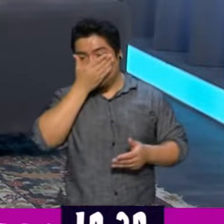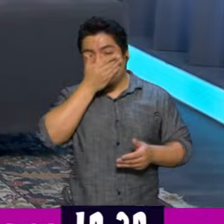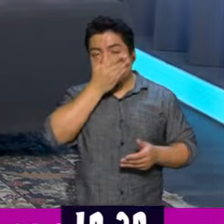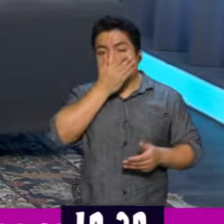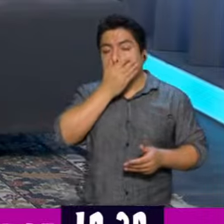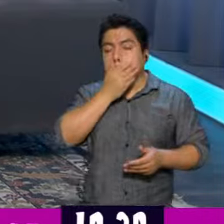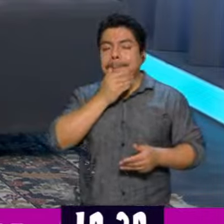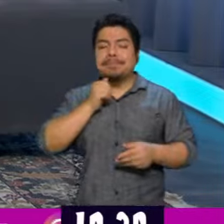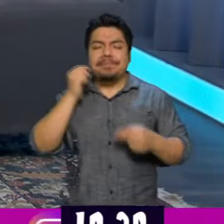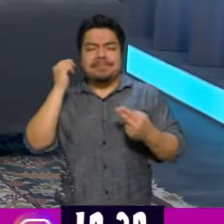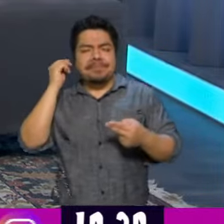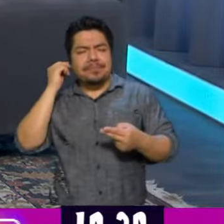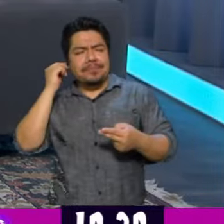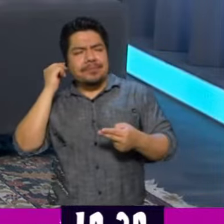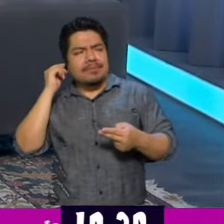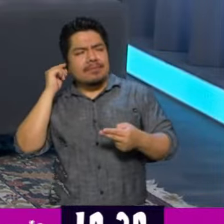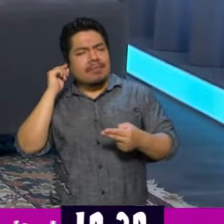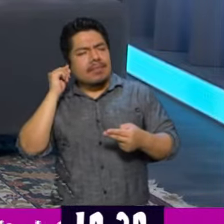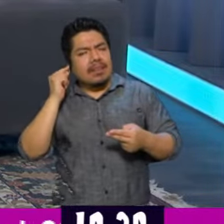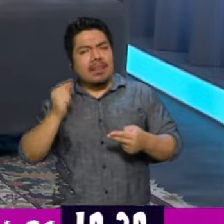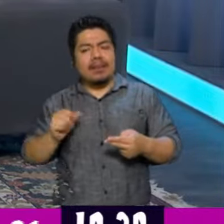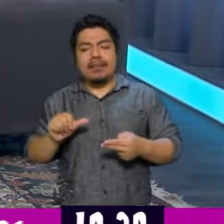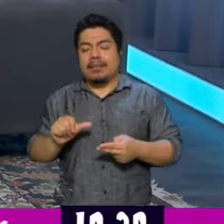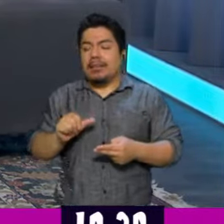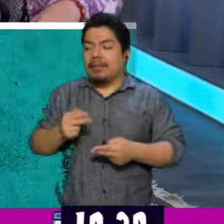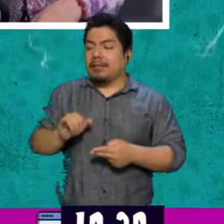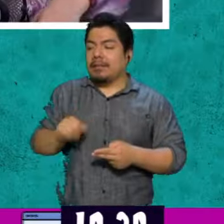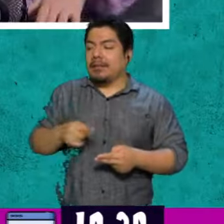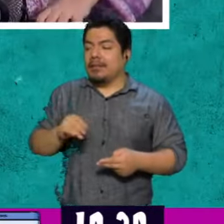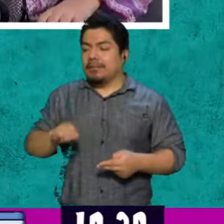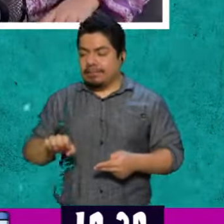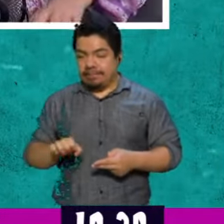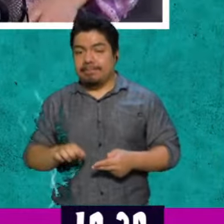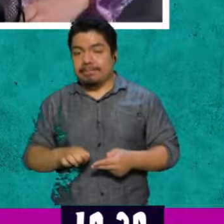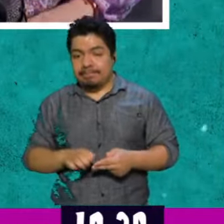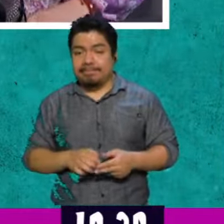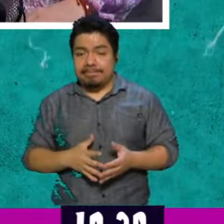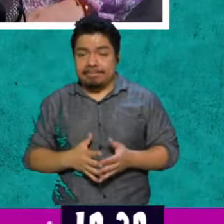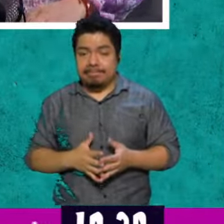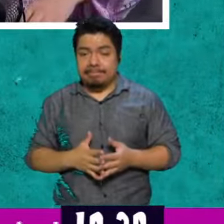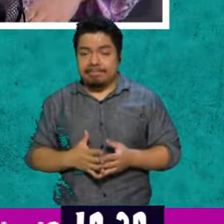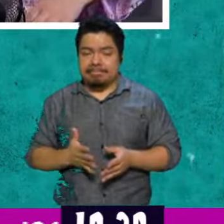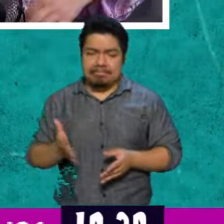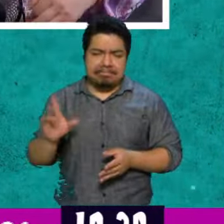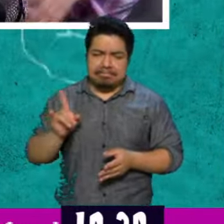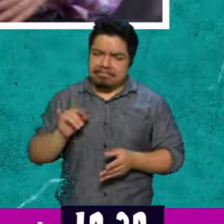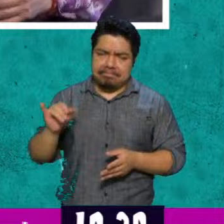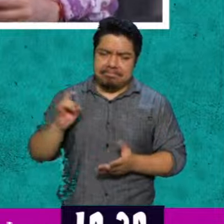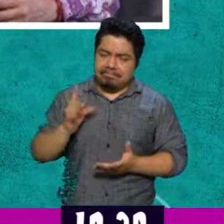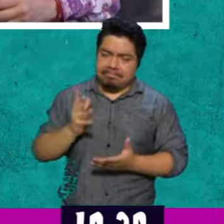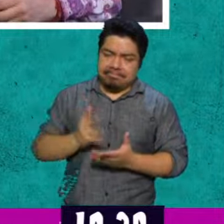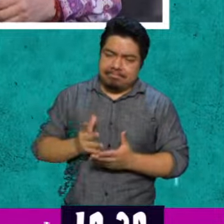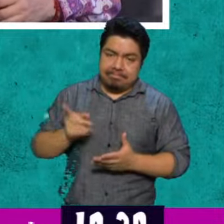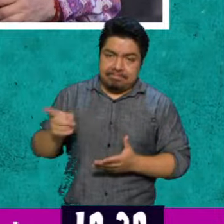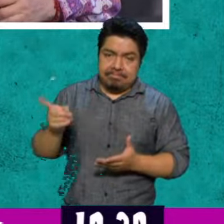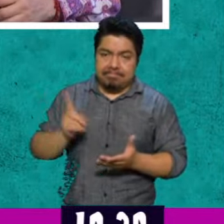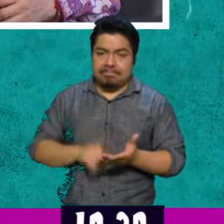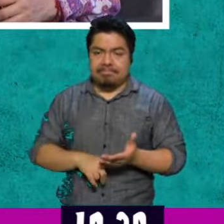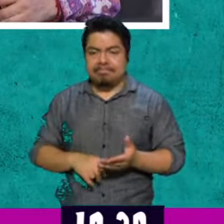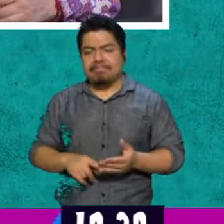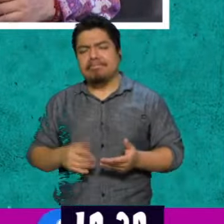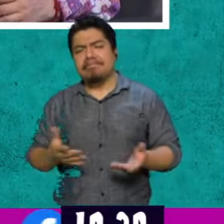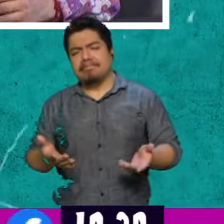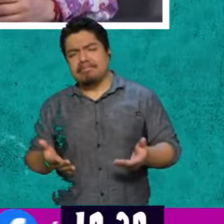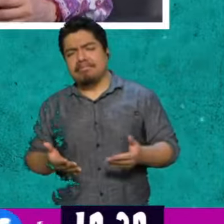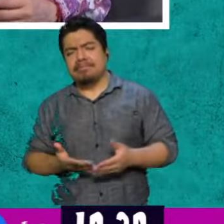¿Cómo se llaman? Espérate. El ahuejote. Ahuejote. Que es el allá de ahí, nomás ahí se da. Nomás ahí se da. Oigan,